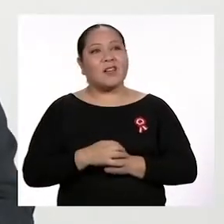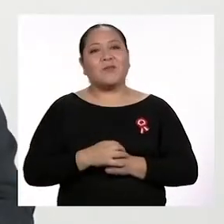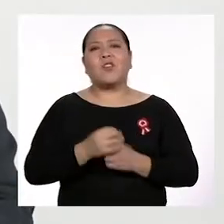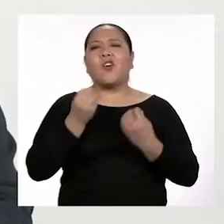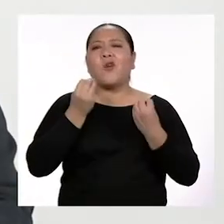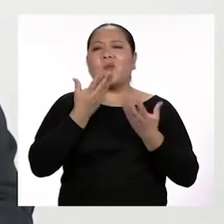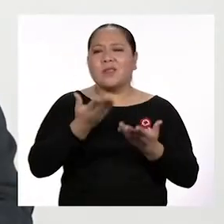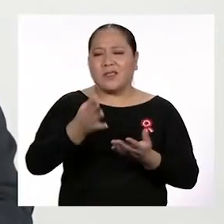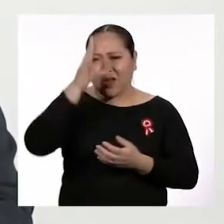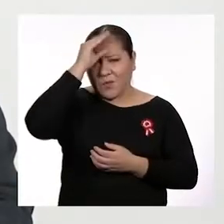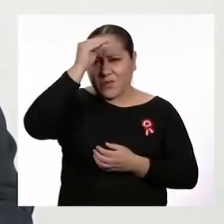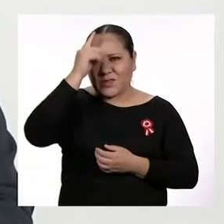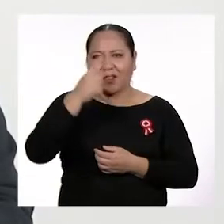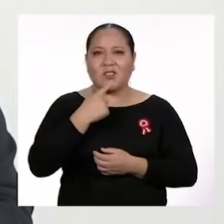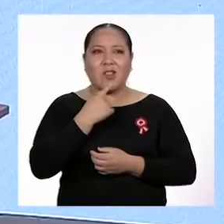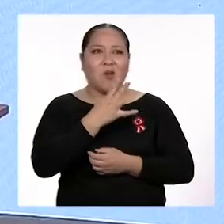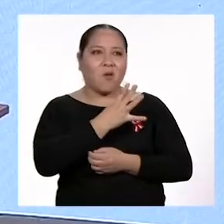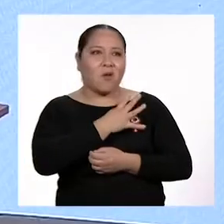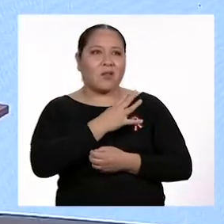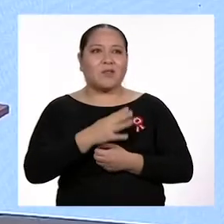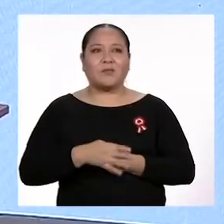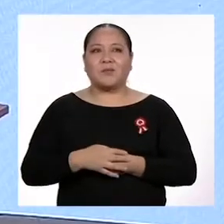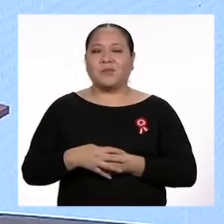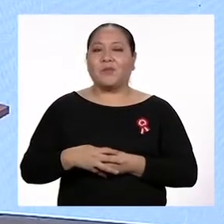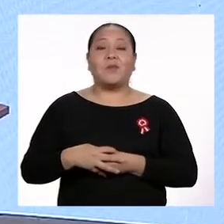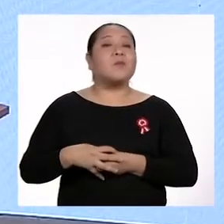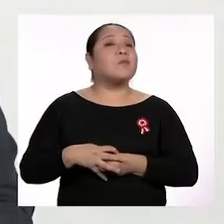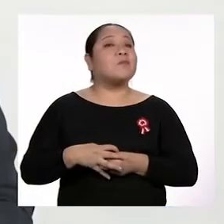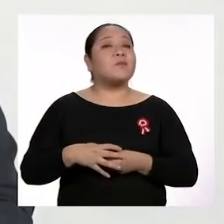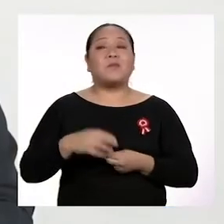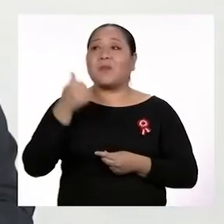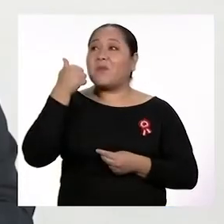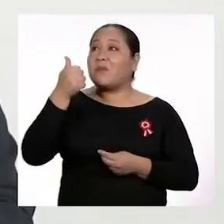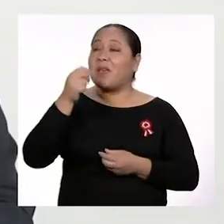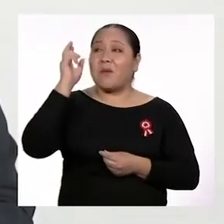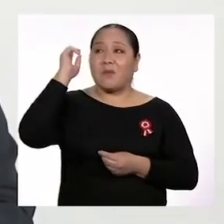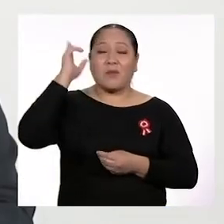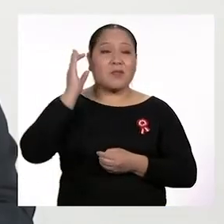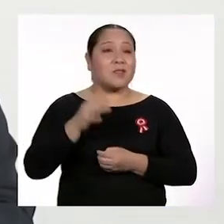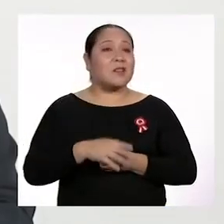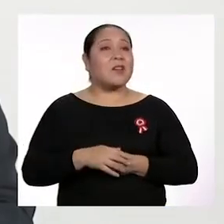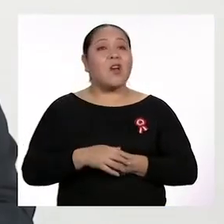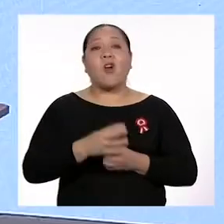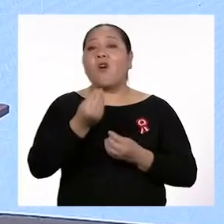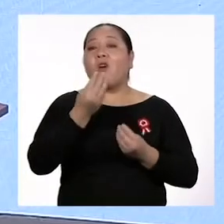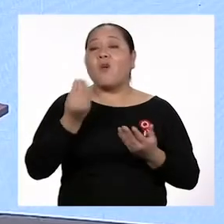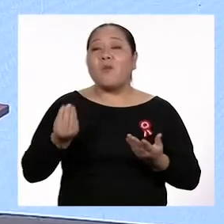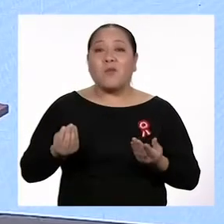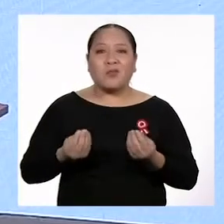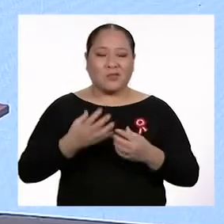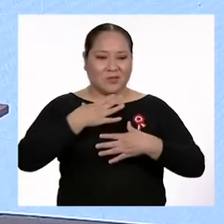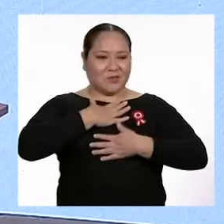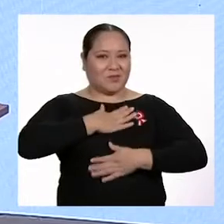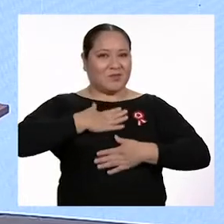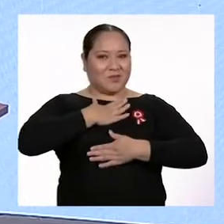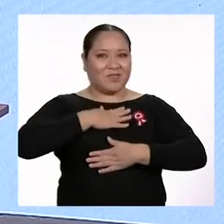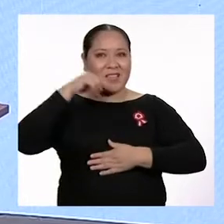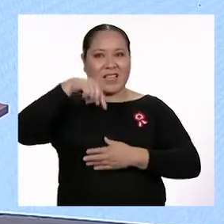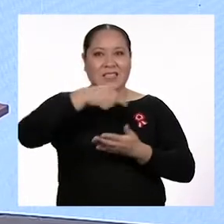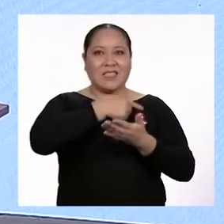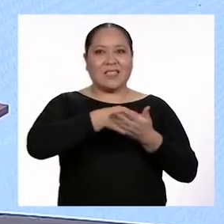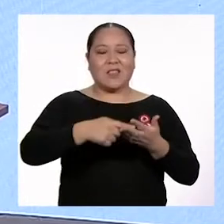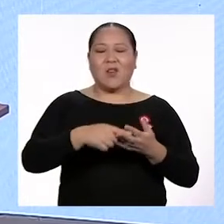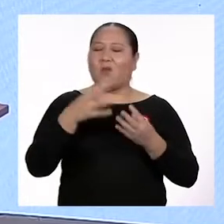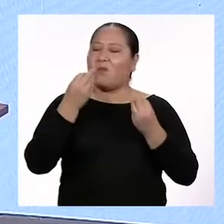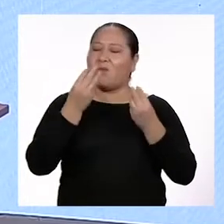están chicas y chicos de cuarto y secundaria? Estamos muy bien, profesora Janet, con mucho entusiasmo porque esta semana ha sido